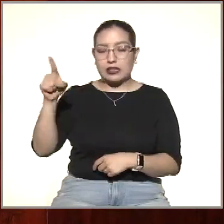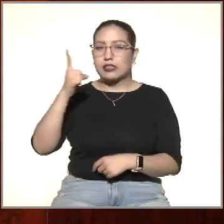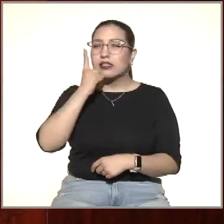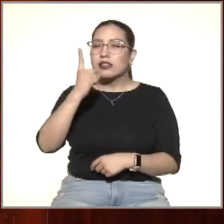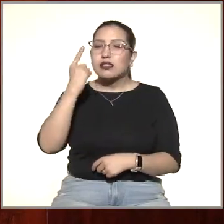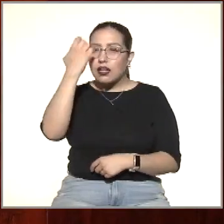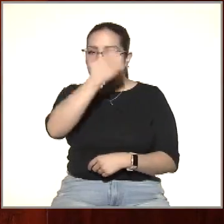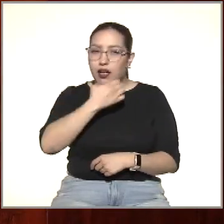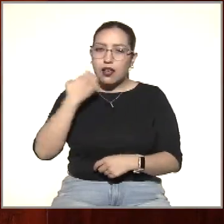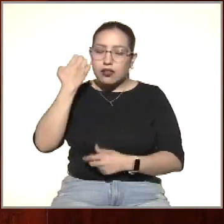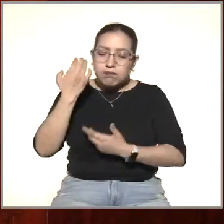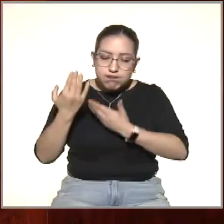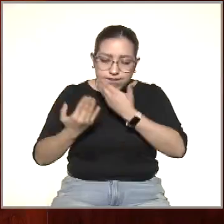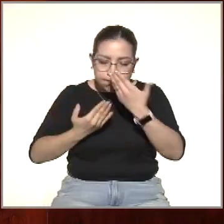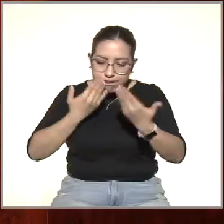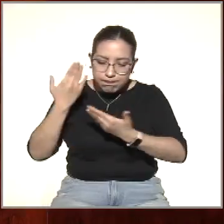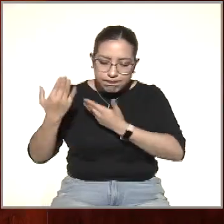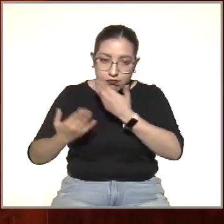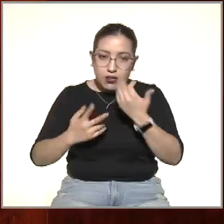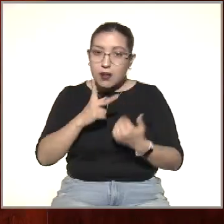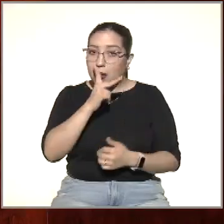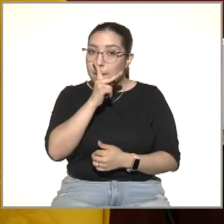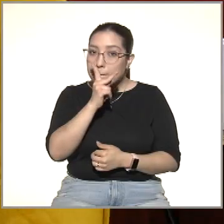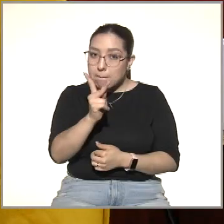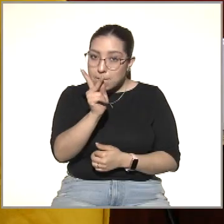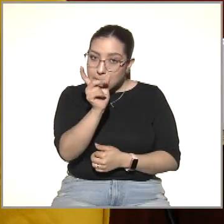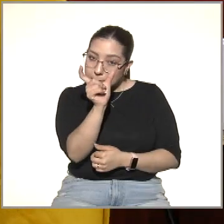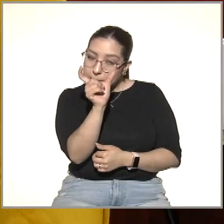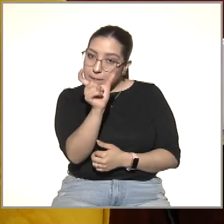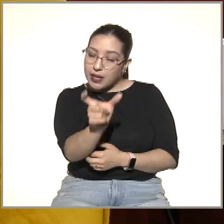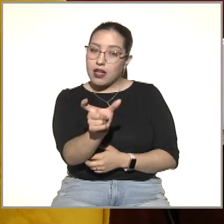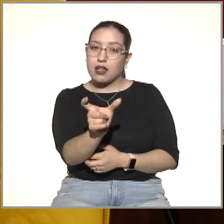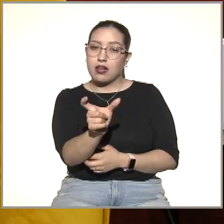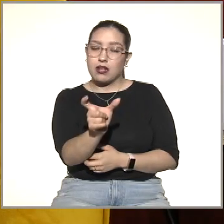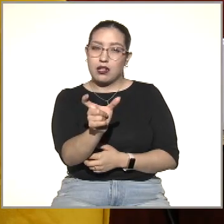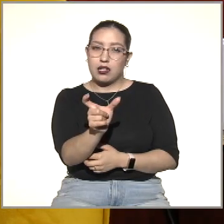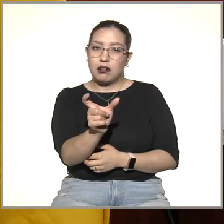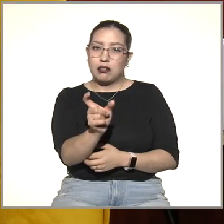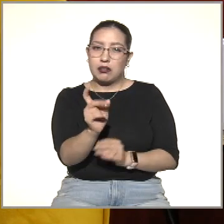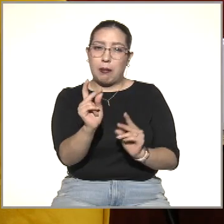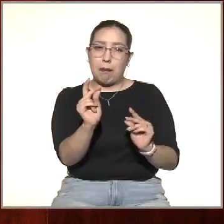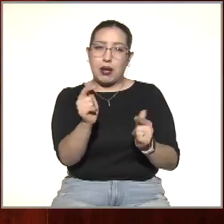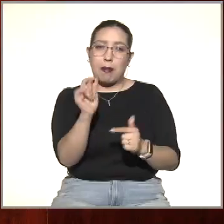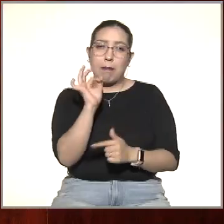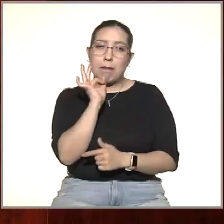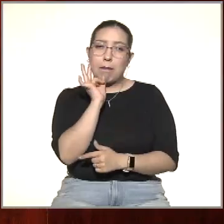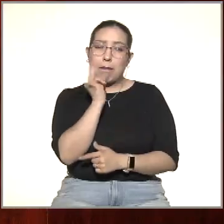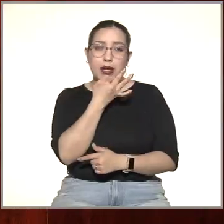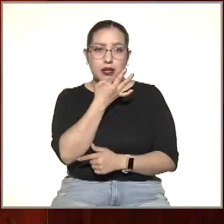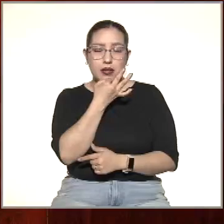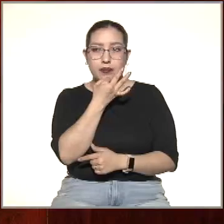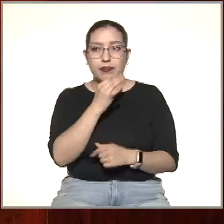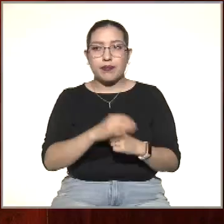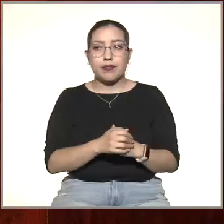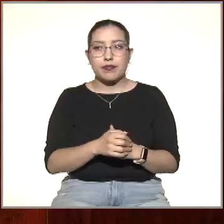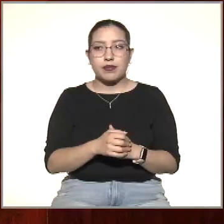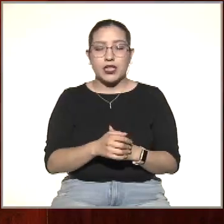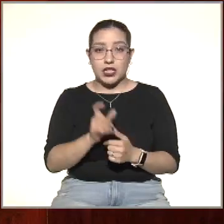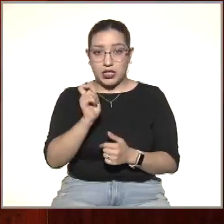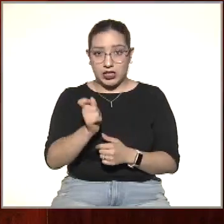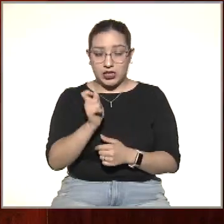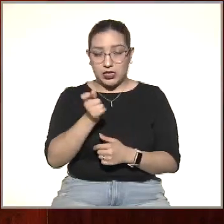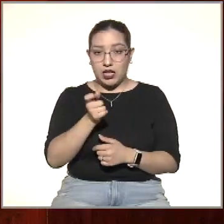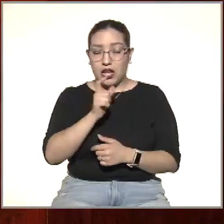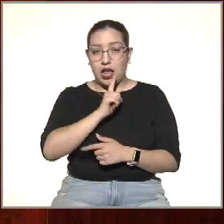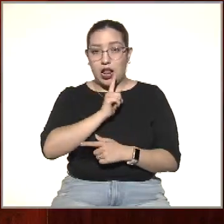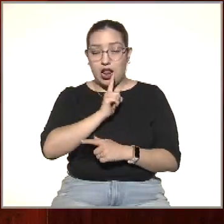que la palabra directamente, en milisegundos, por supuesto, no es interpretada en la zona del lenguaje, en la